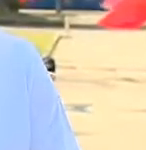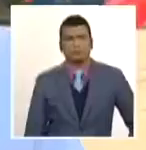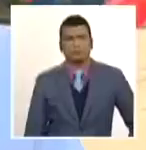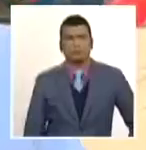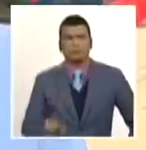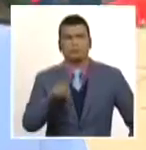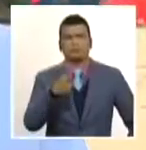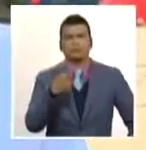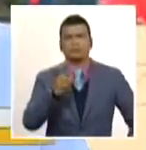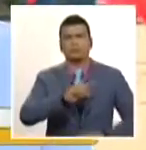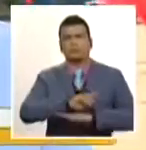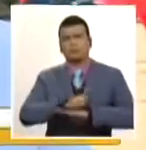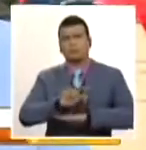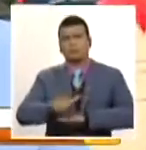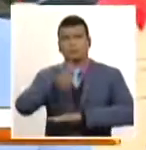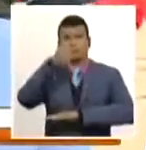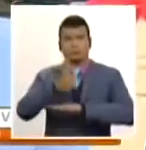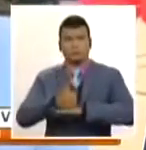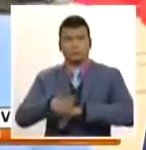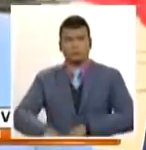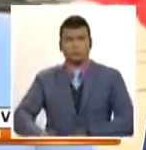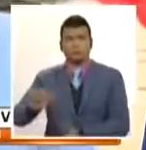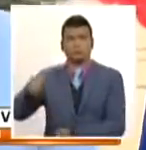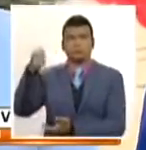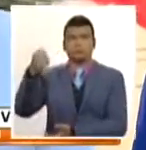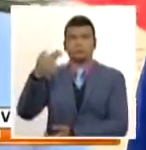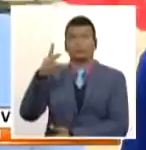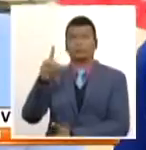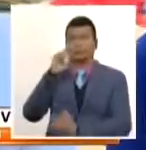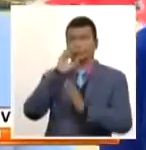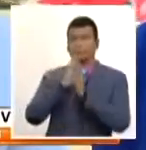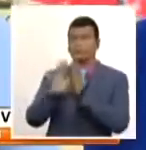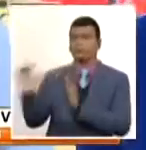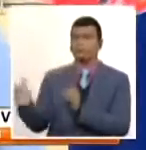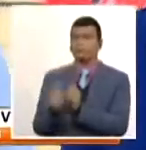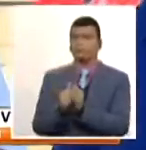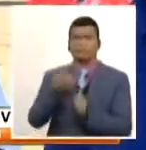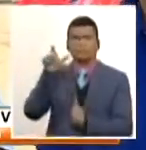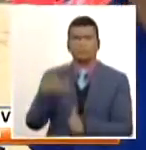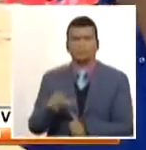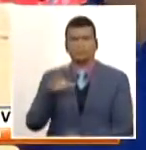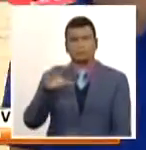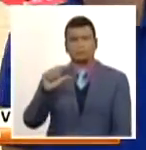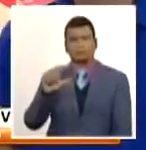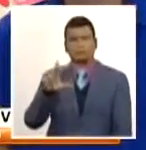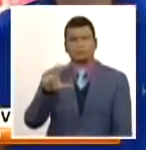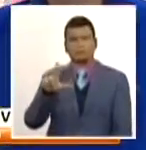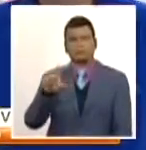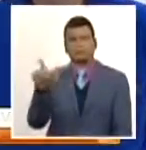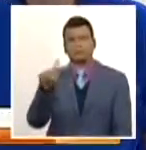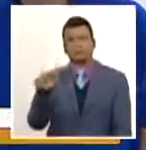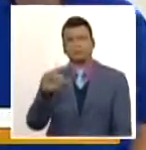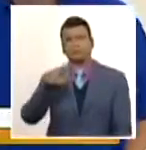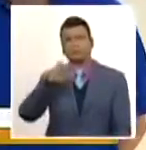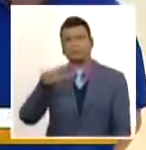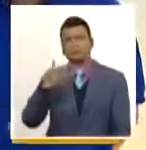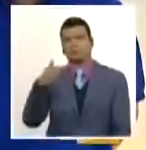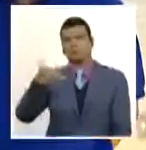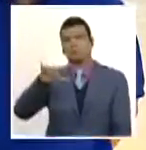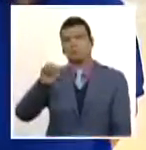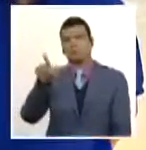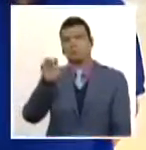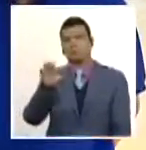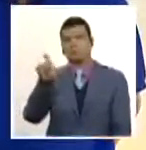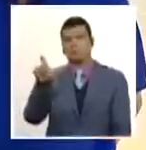Para los 120 segundos del director de Economía HD, hemos invitado a Carlos José Holguín Molina. Él es